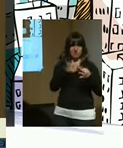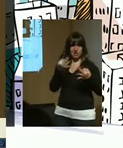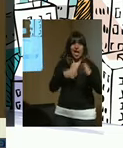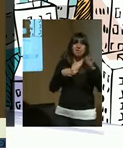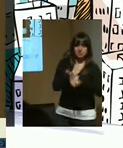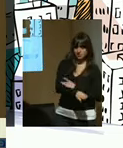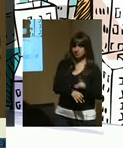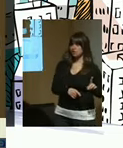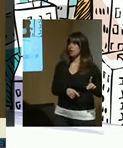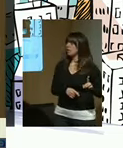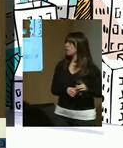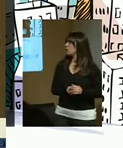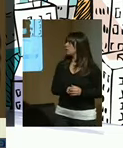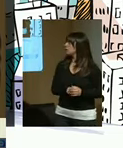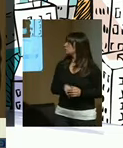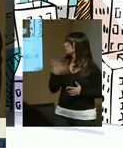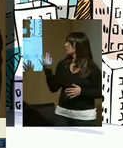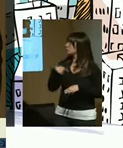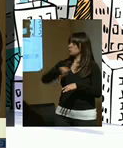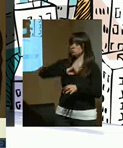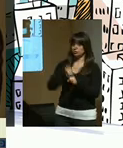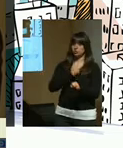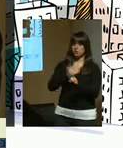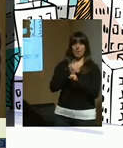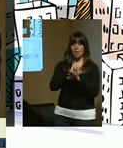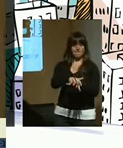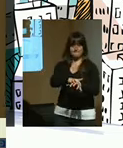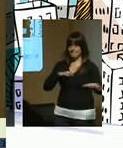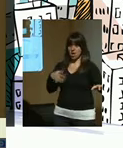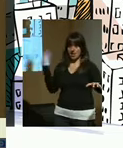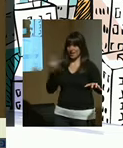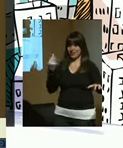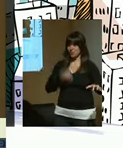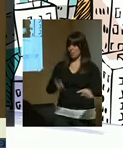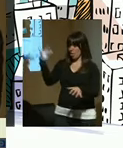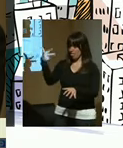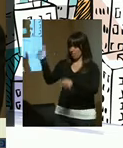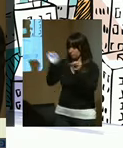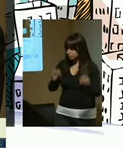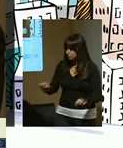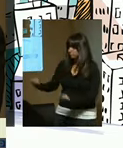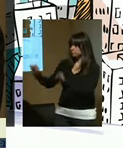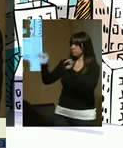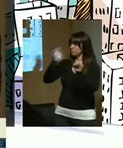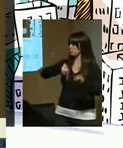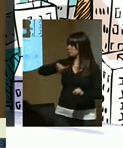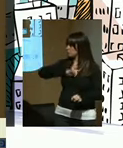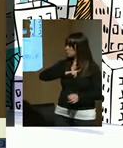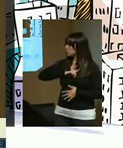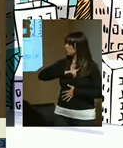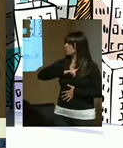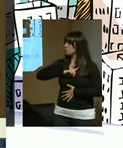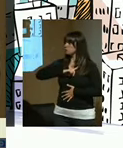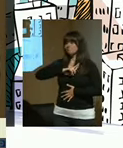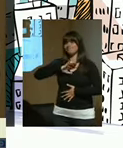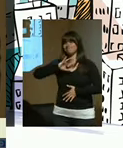accesibilidad. Y parte de nuestro trabajo tiene que ver, más allá de defender los derechos, nosotros